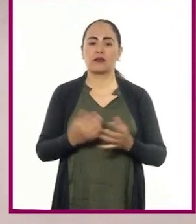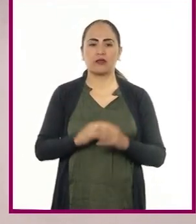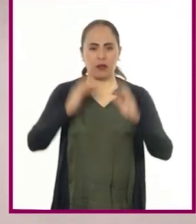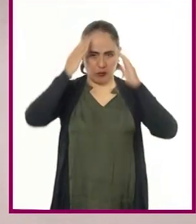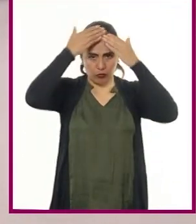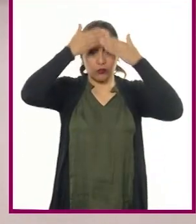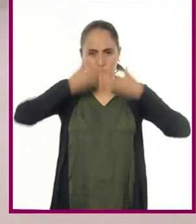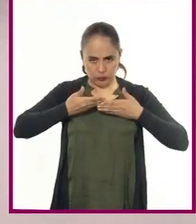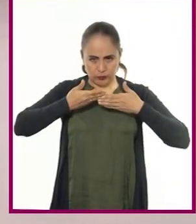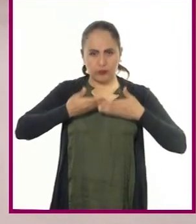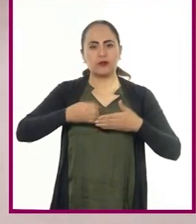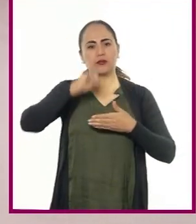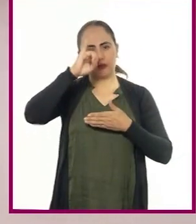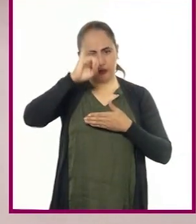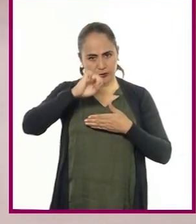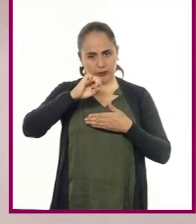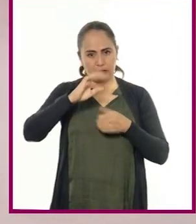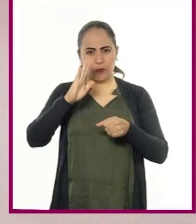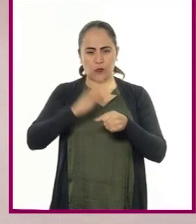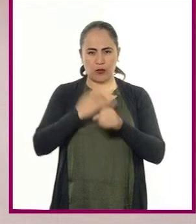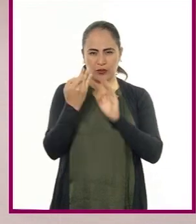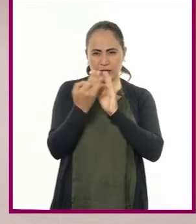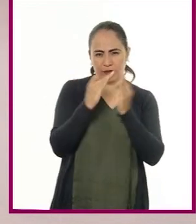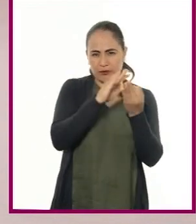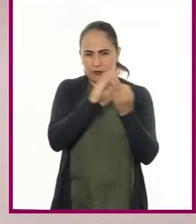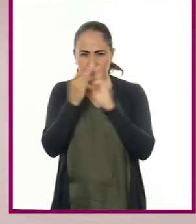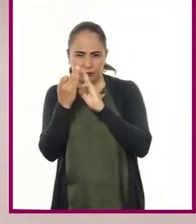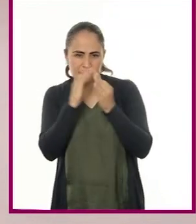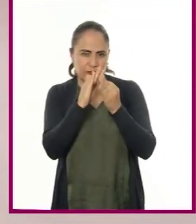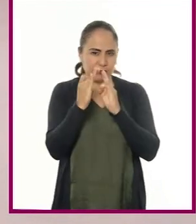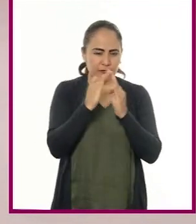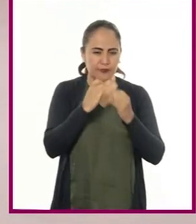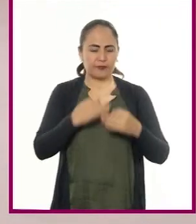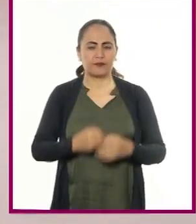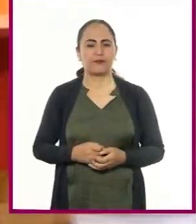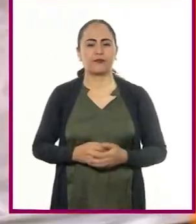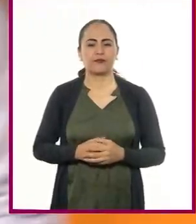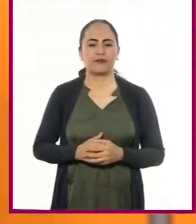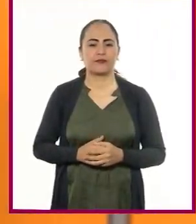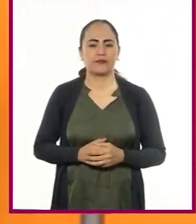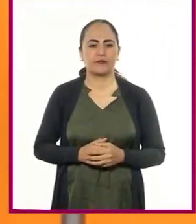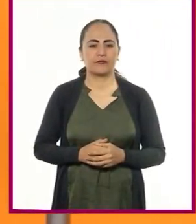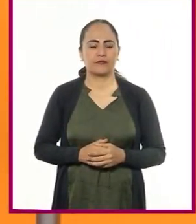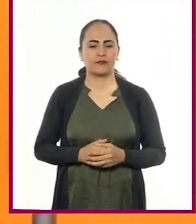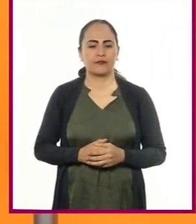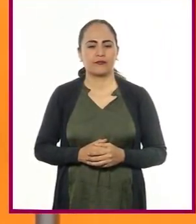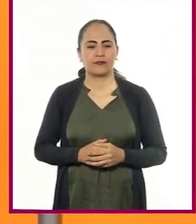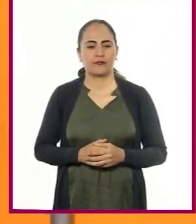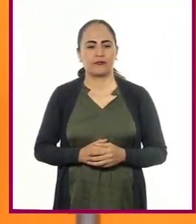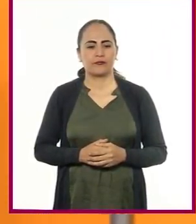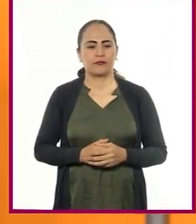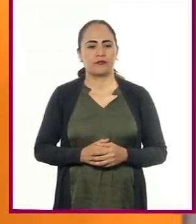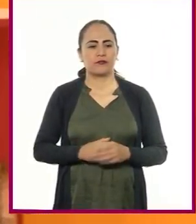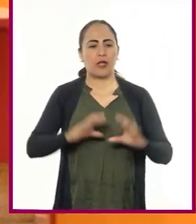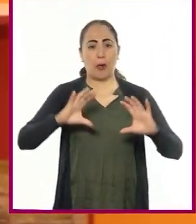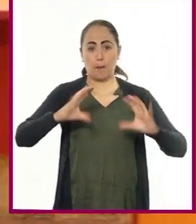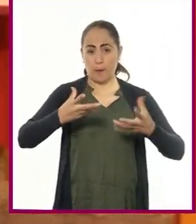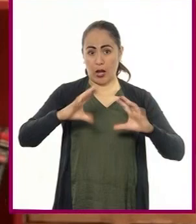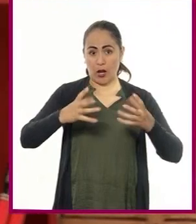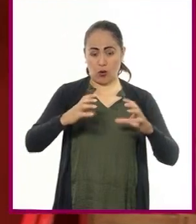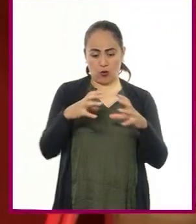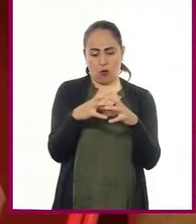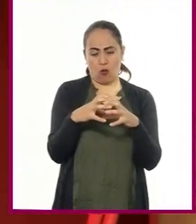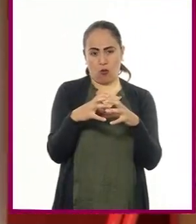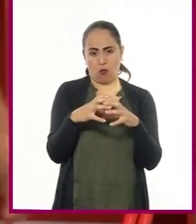careta. Porque vamos a estar en un cruce constante. Bien. Bien. Más de frente. ¿Y ocupamos el balón